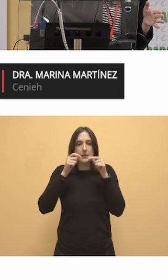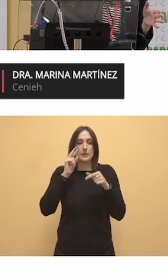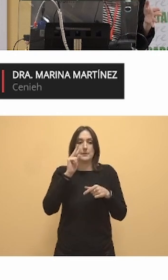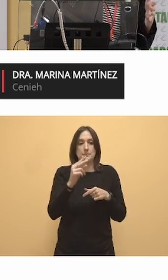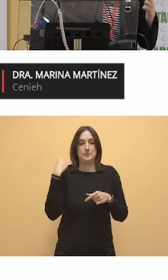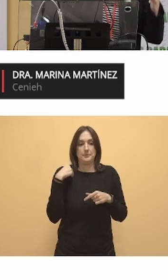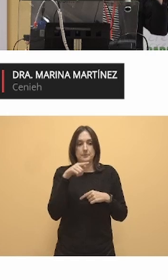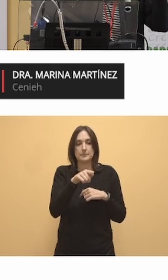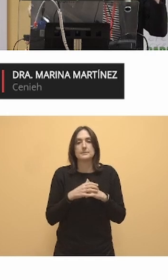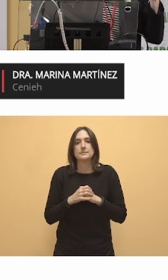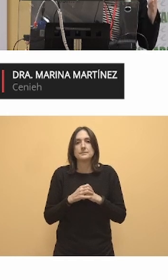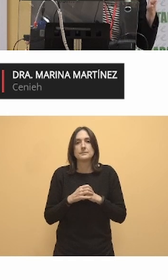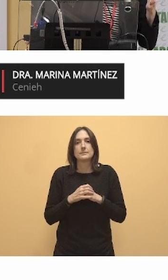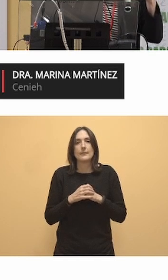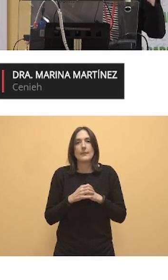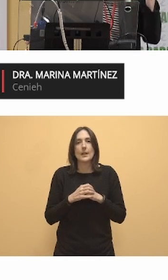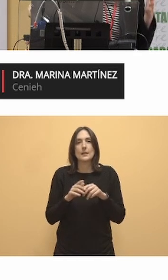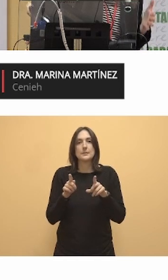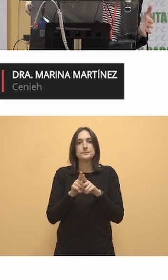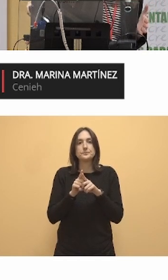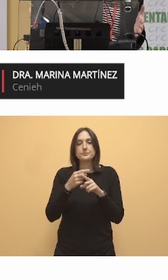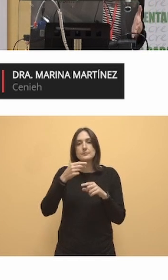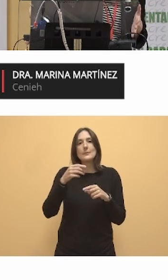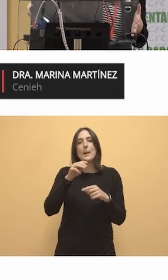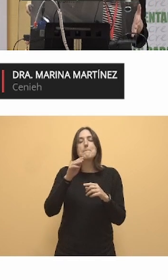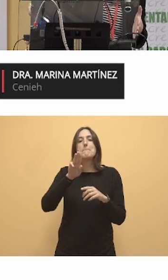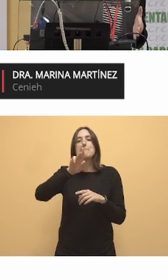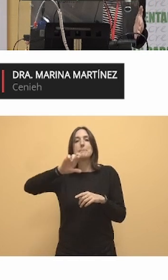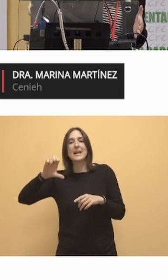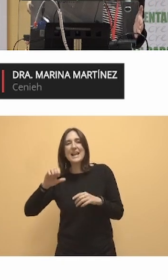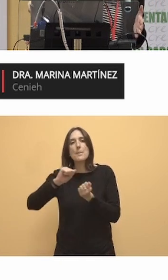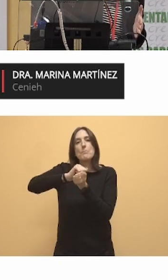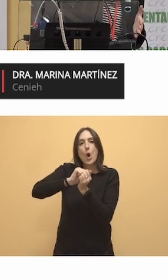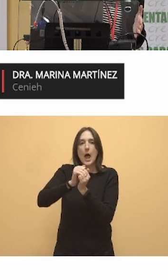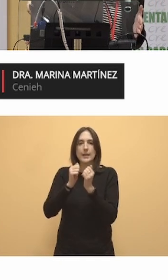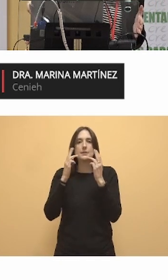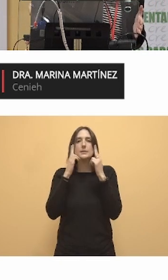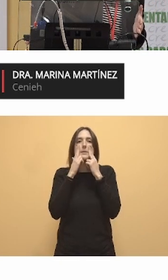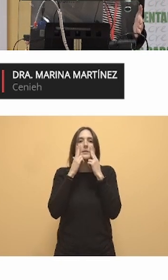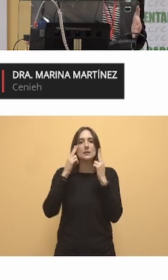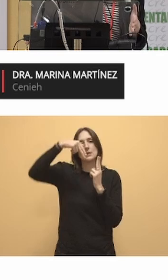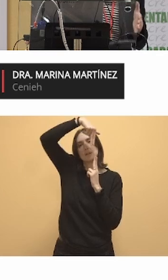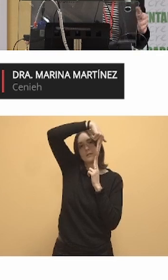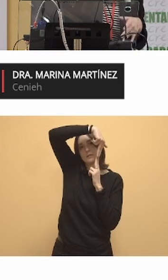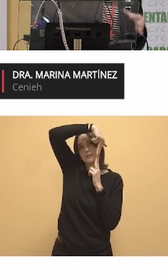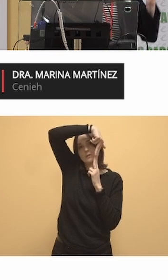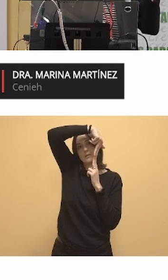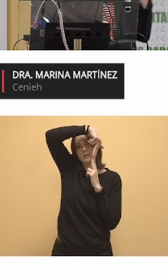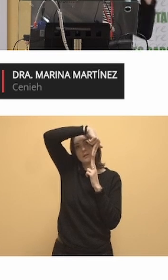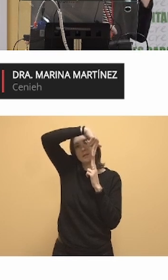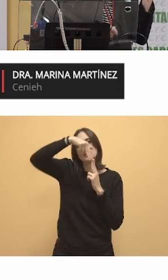aquí, una simetría de los premolares, la sínfisis mandibular inclinada y